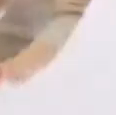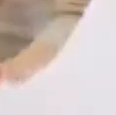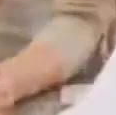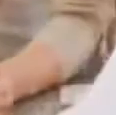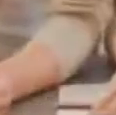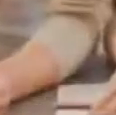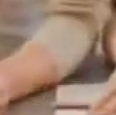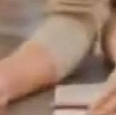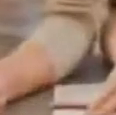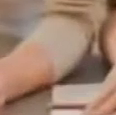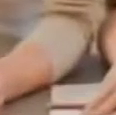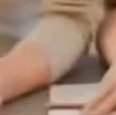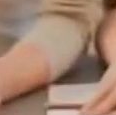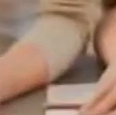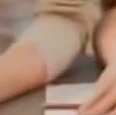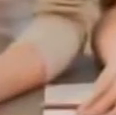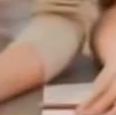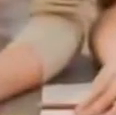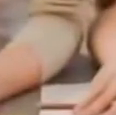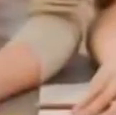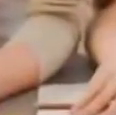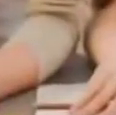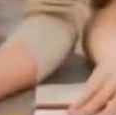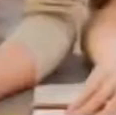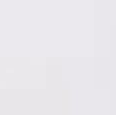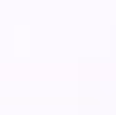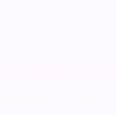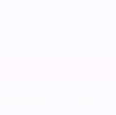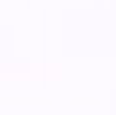A continuación, programa especial.